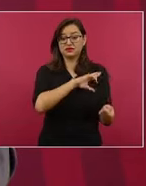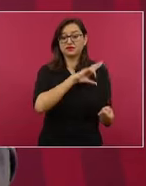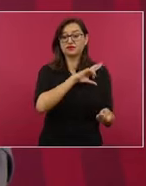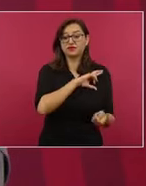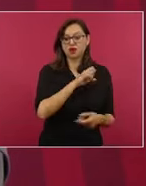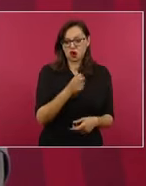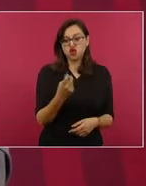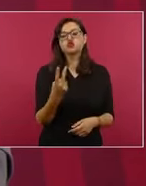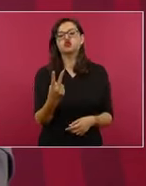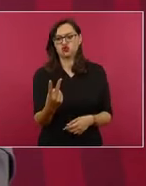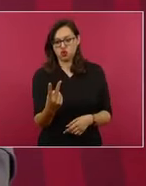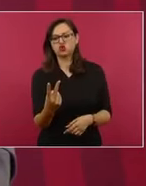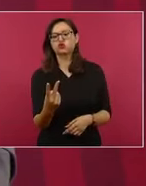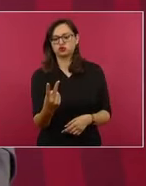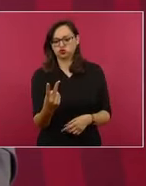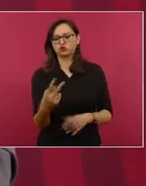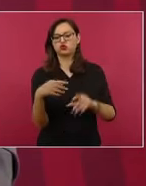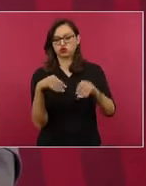están